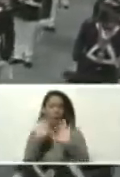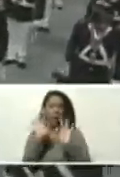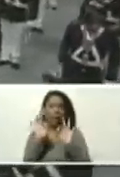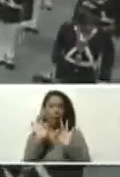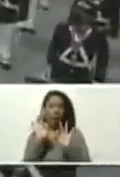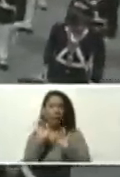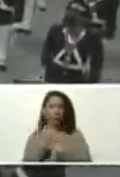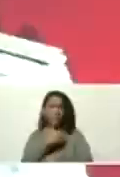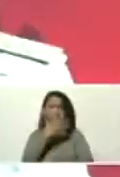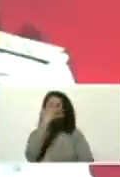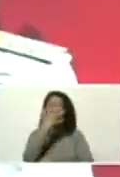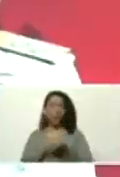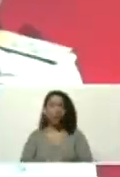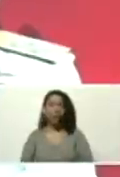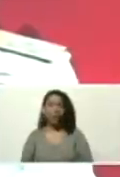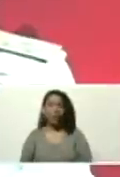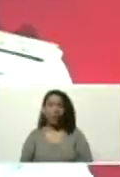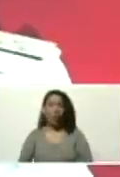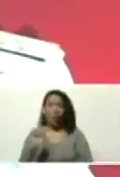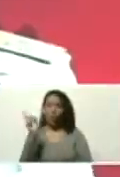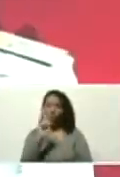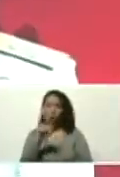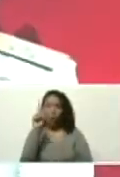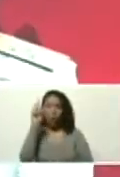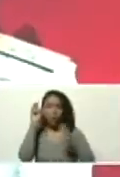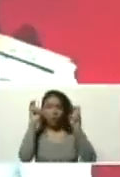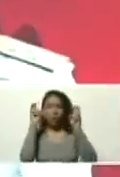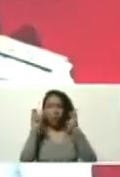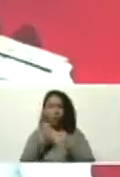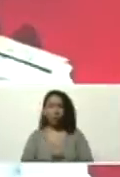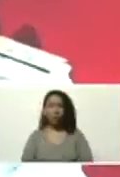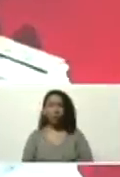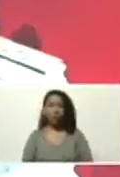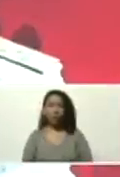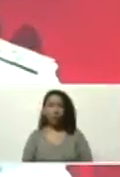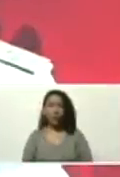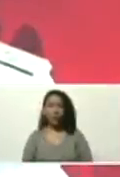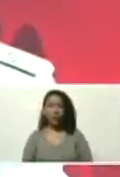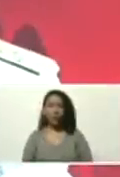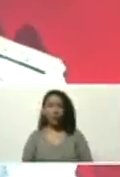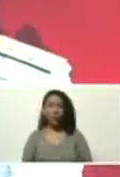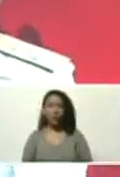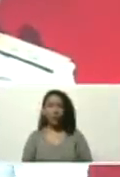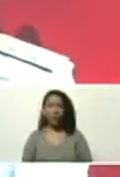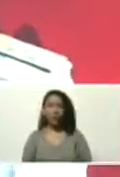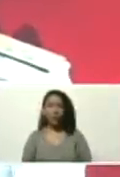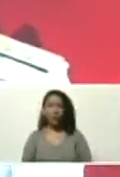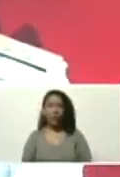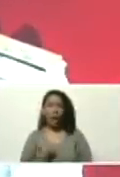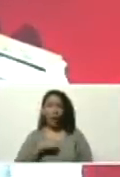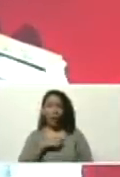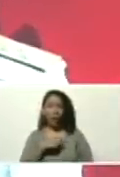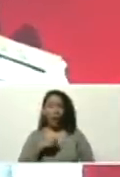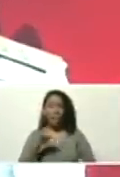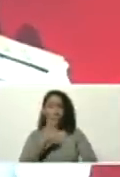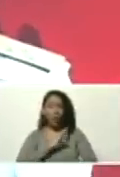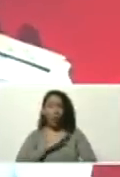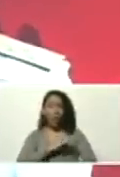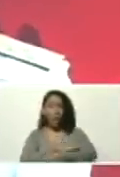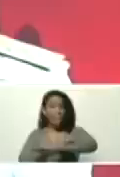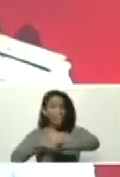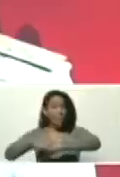pena. No es una túnica la que nos quitamos hoy, es nuestra propia piel